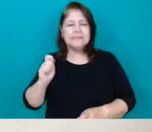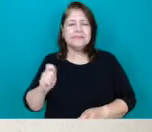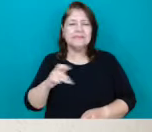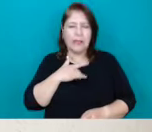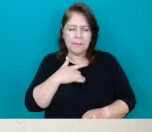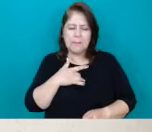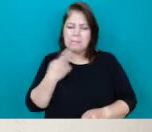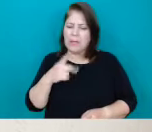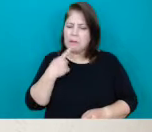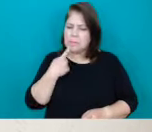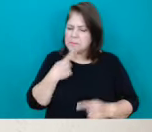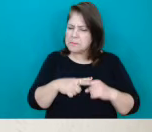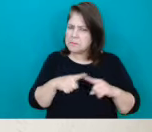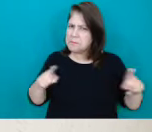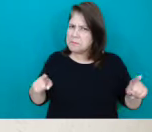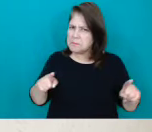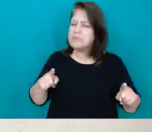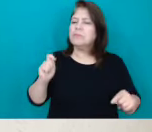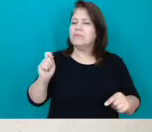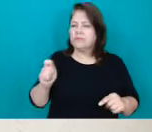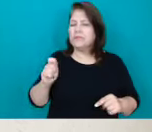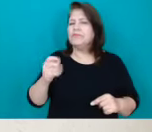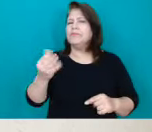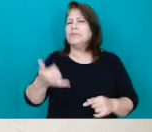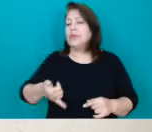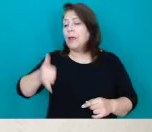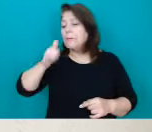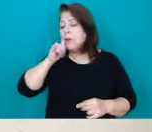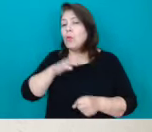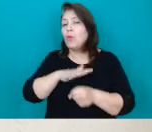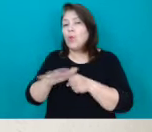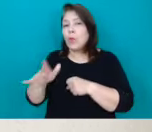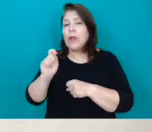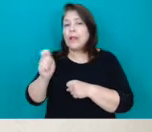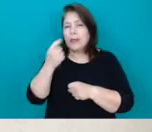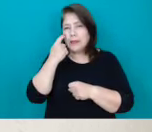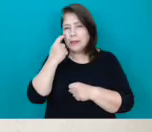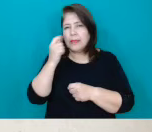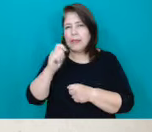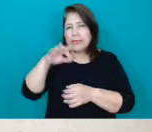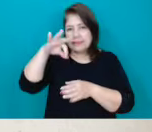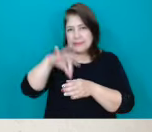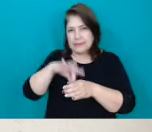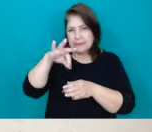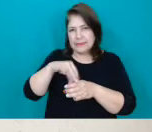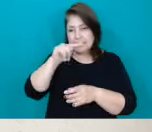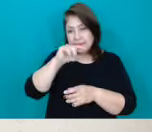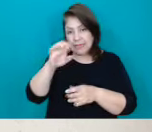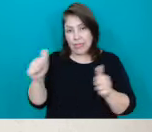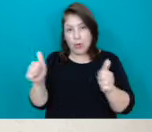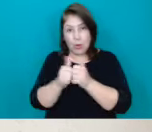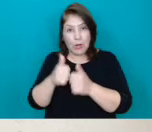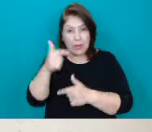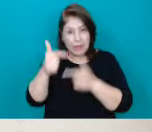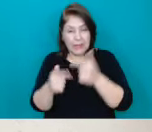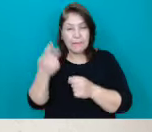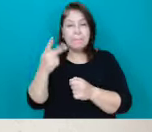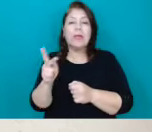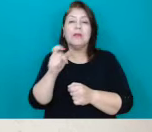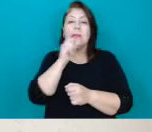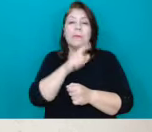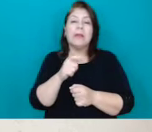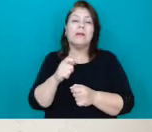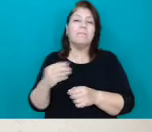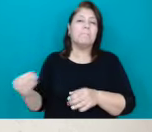muy diferente y es lo que cocinaremos hoy. La bebida clásica es el té con leche, pero ojo, tiene sal.